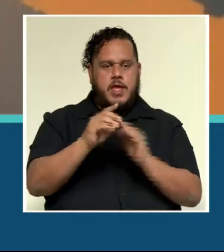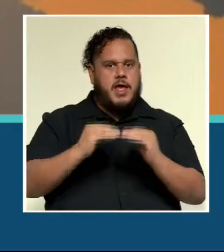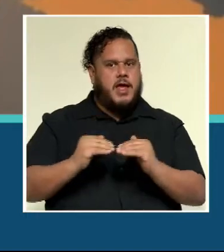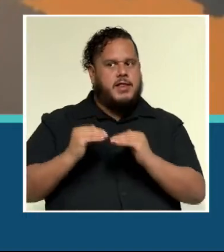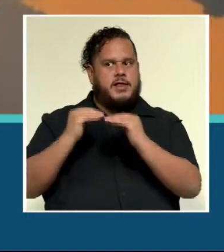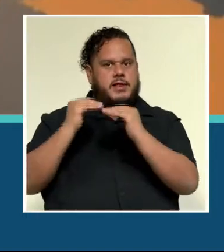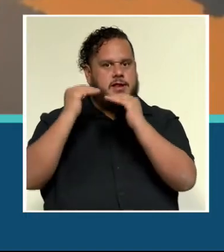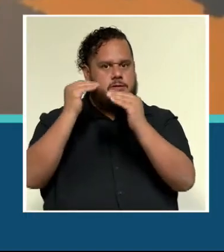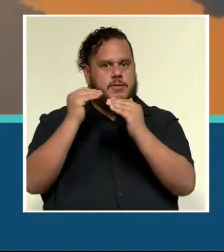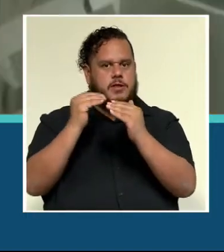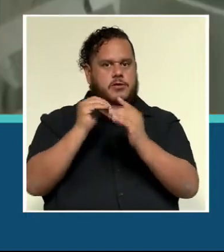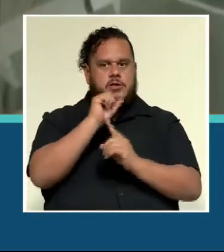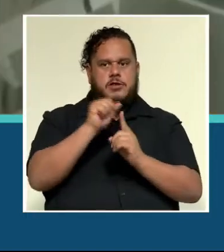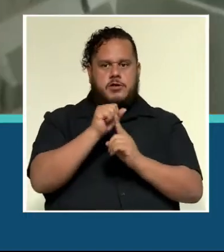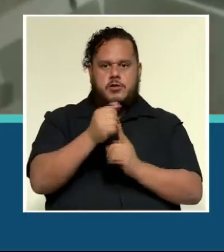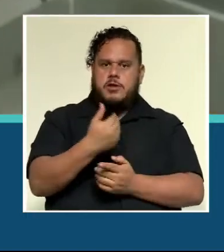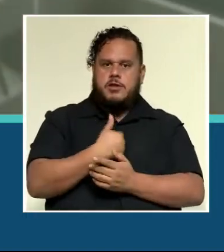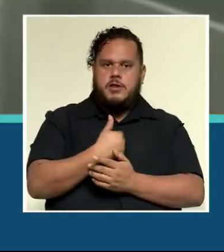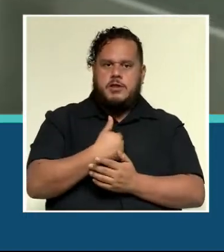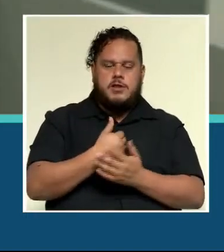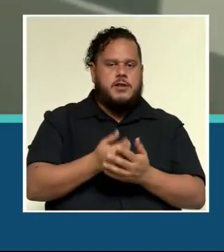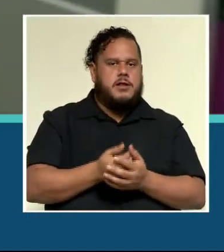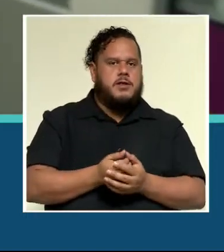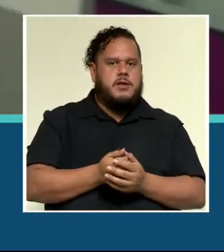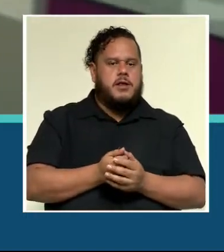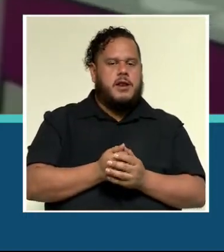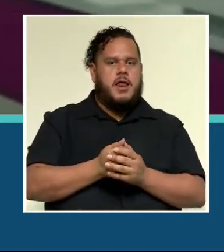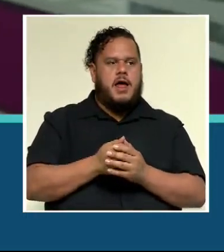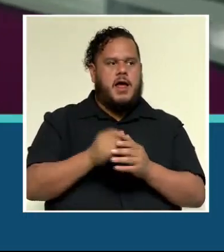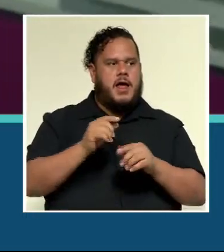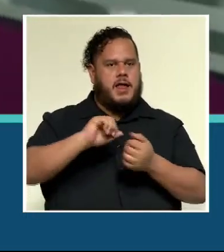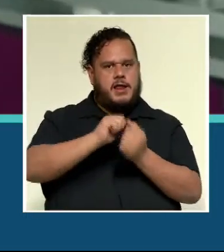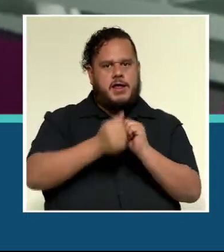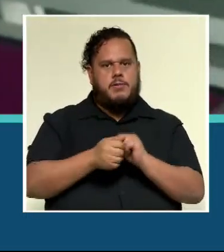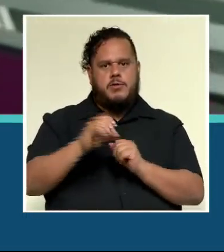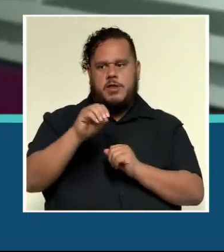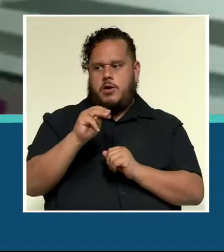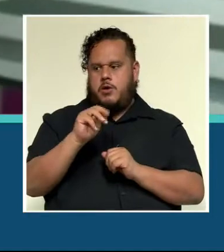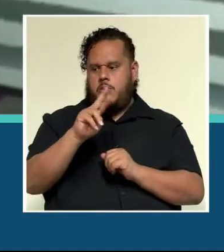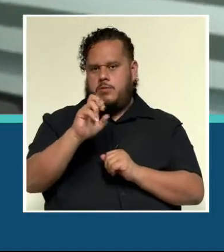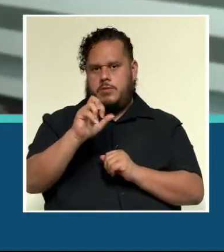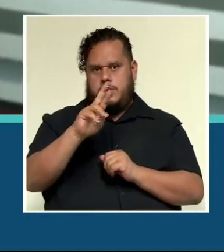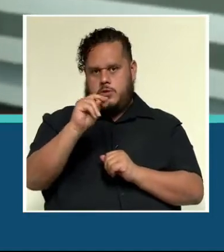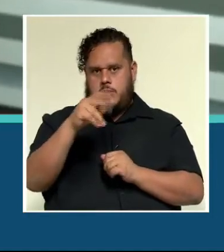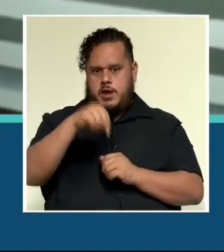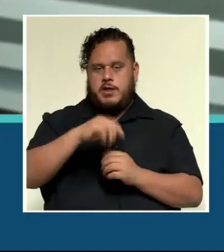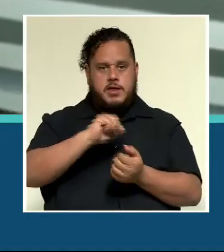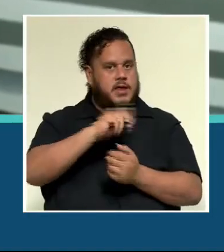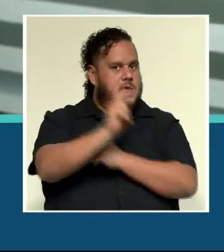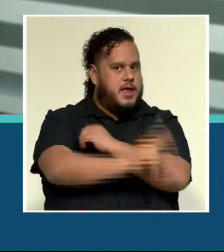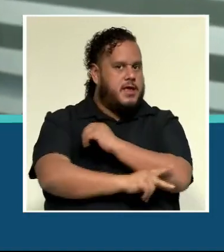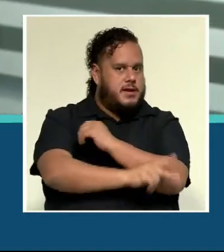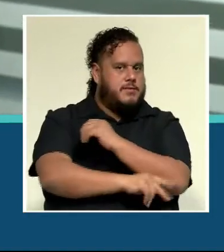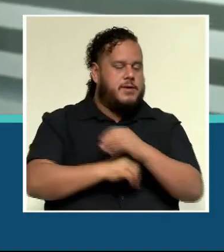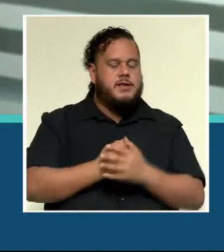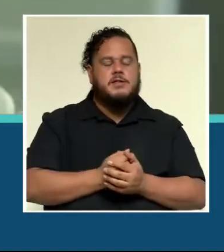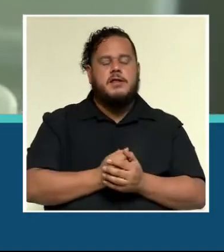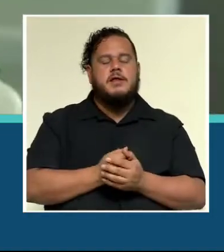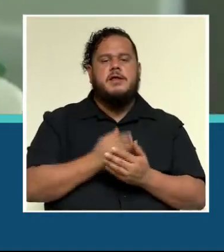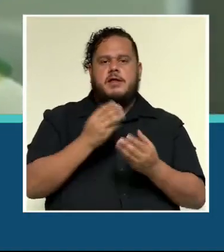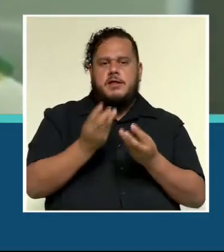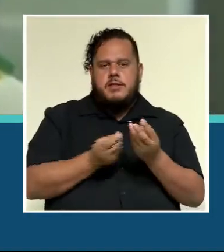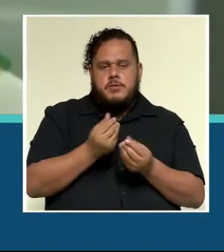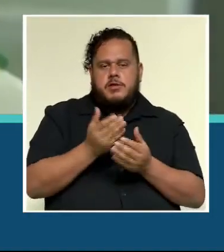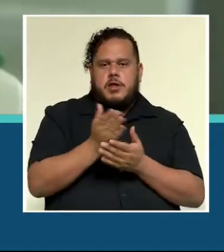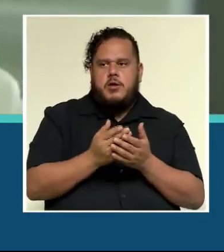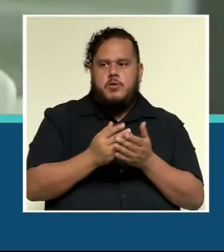exponencial de casos que ha tenido la variable Omicron durante estos días en el país, se han generado algunos